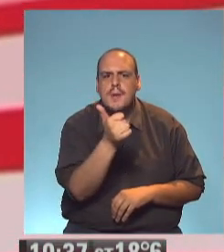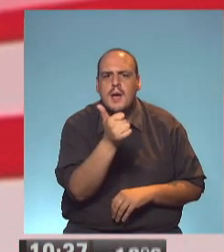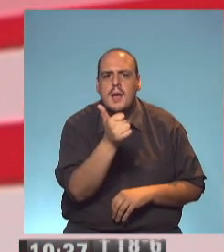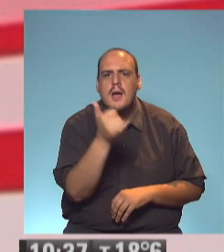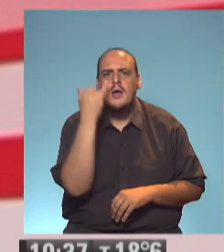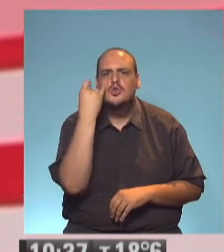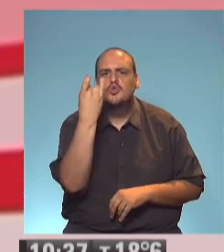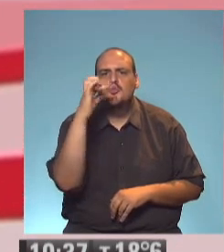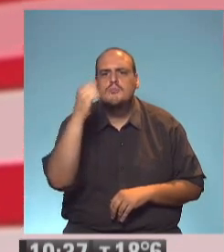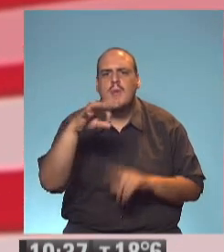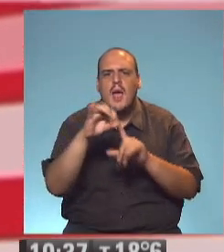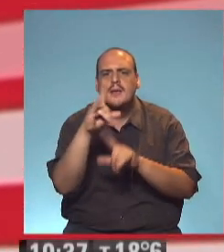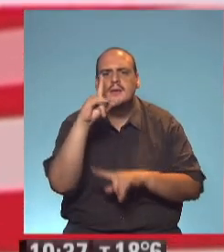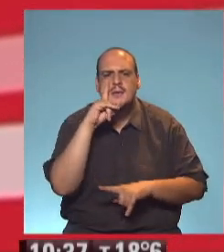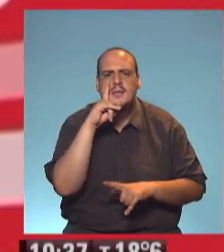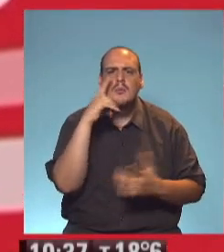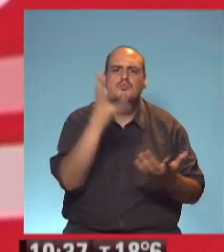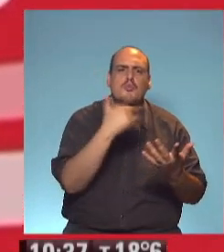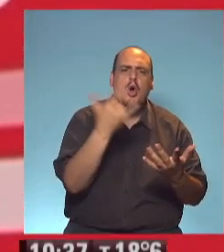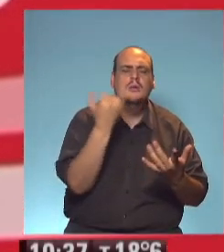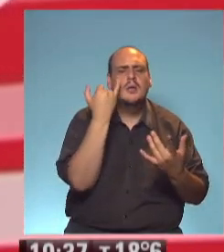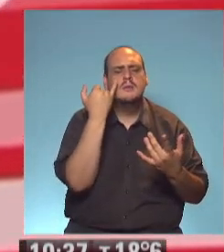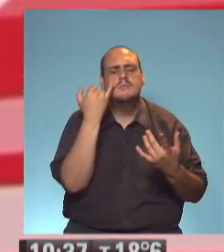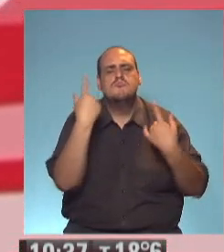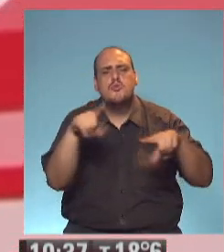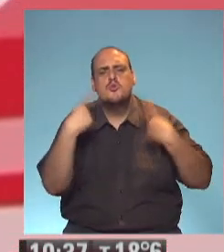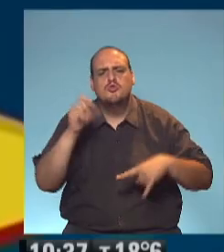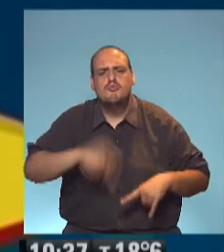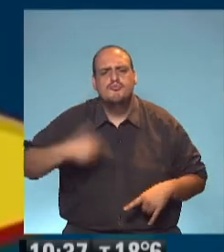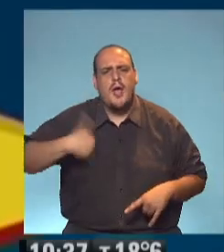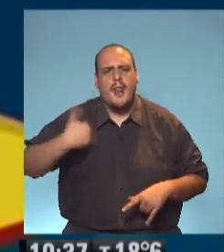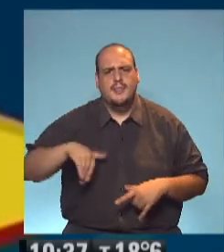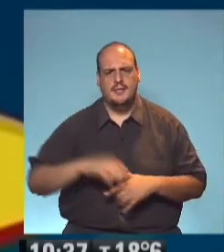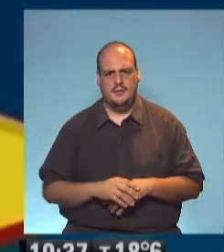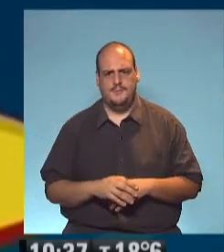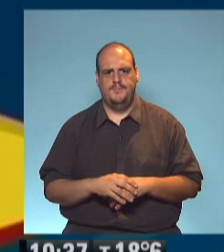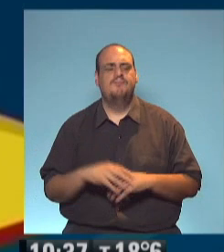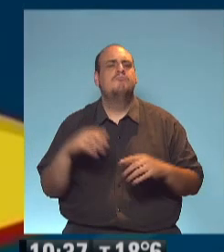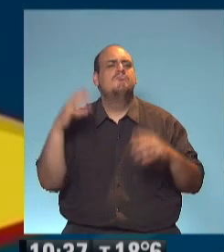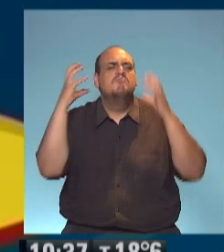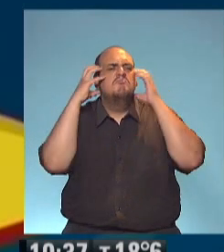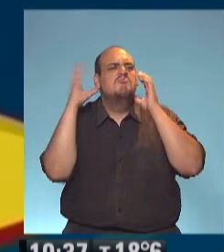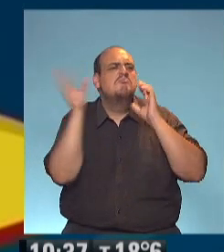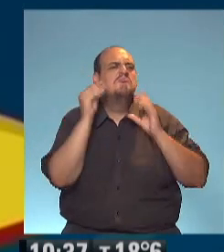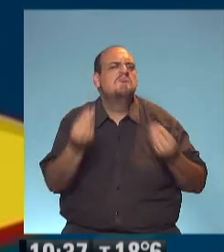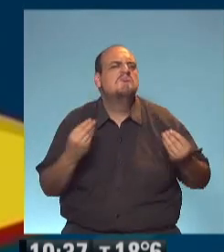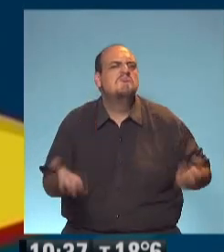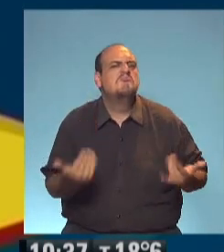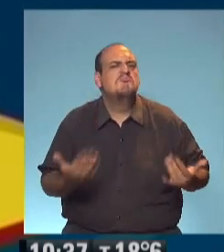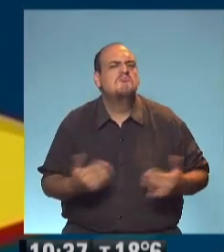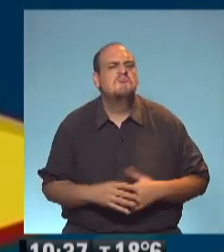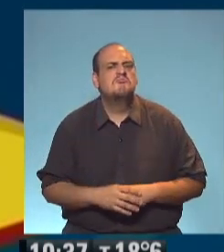Atahualpa Yupanqui, poeta y músico argentino. ¿Qué está escuchando Atahualpa Yupanqui?